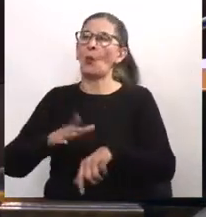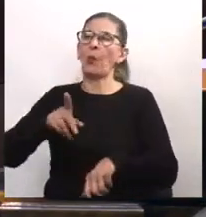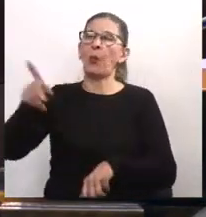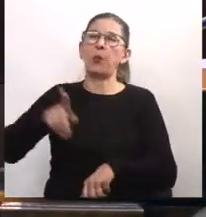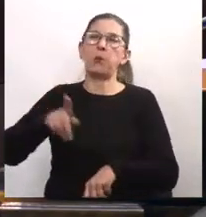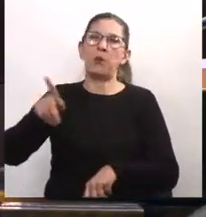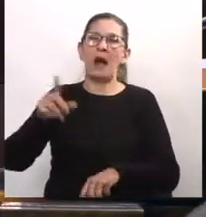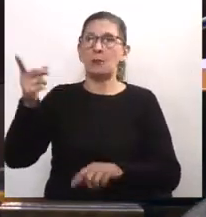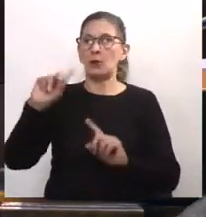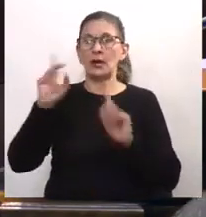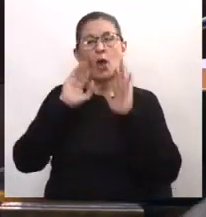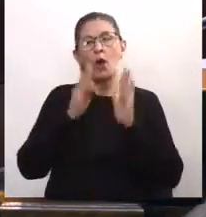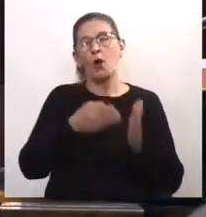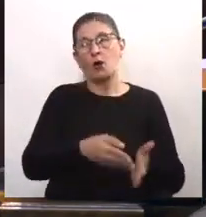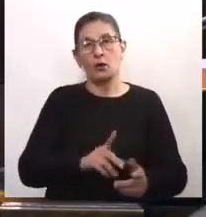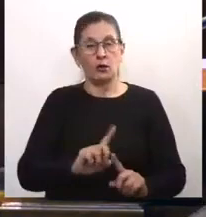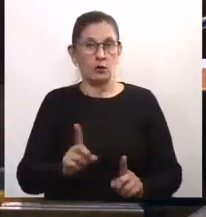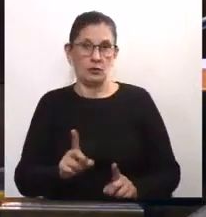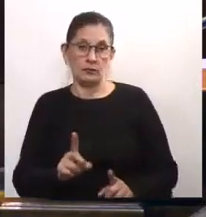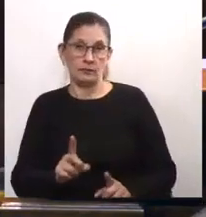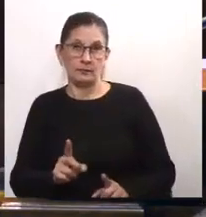porque no los auxilia.